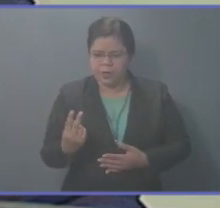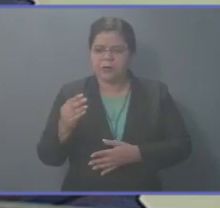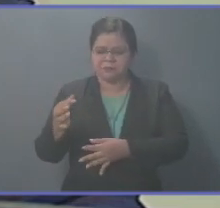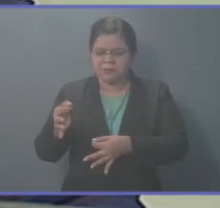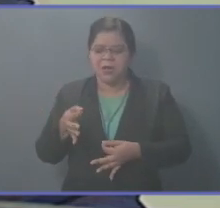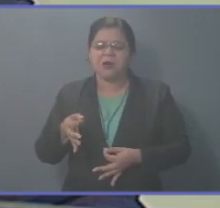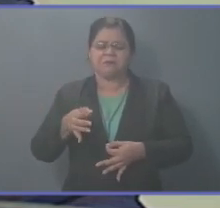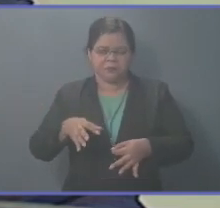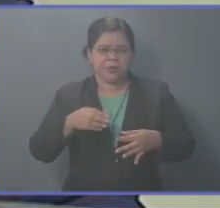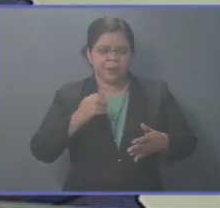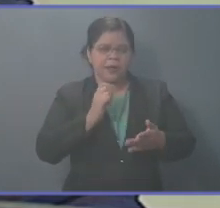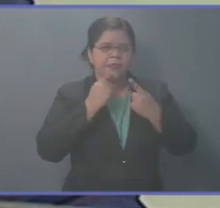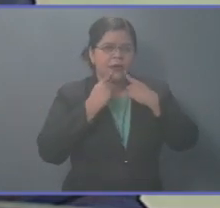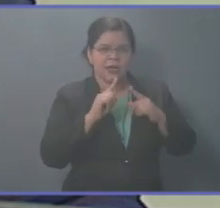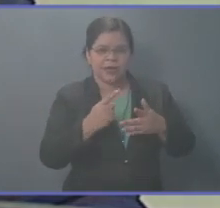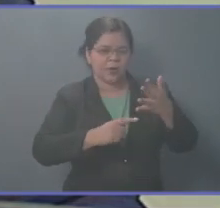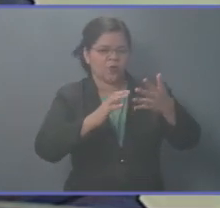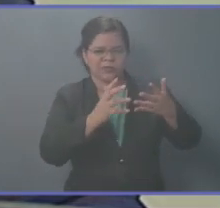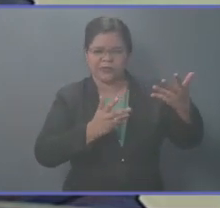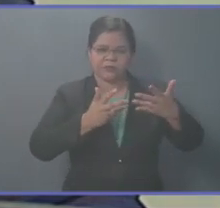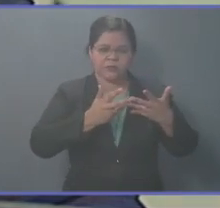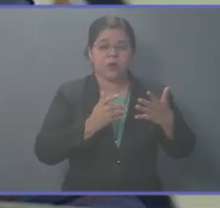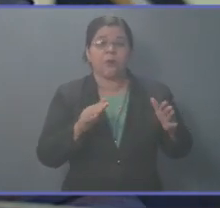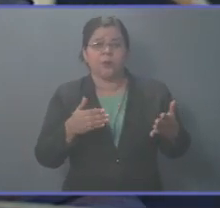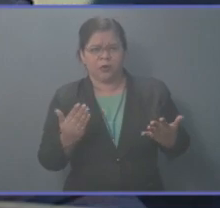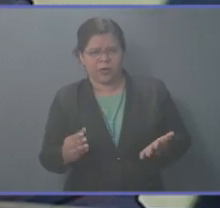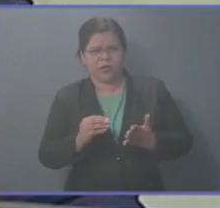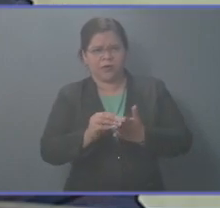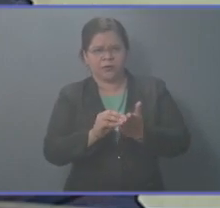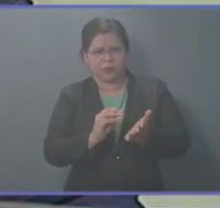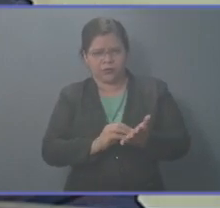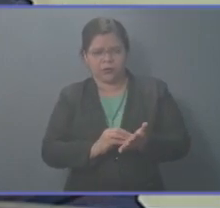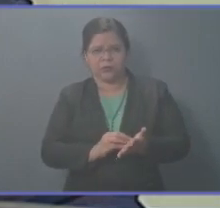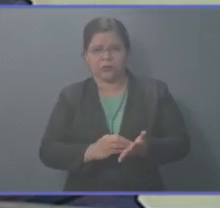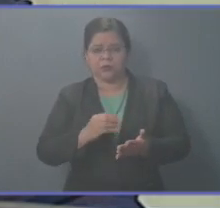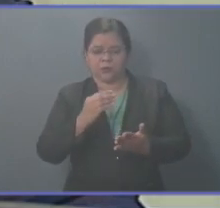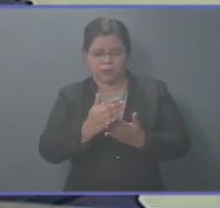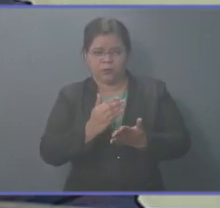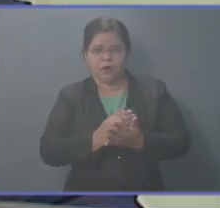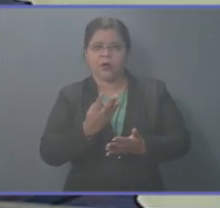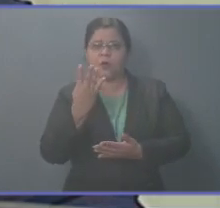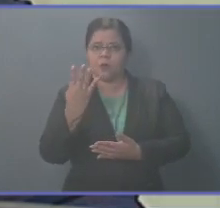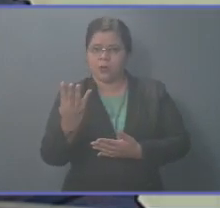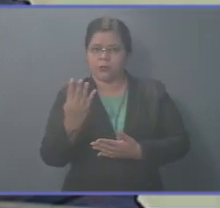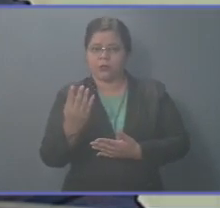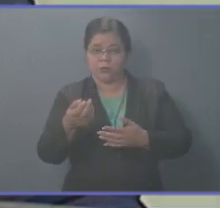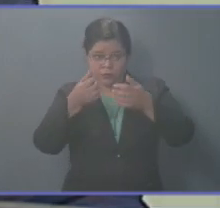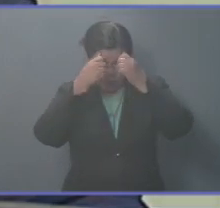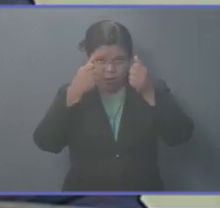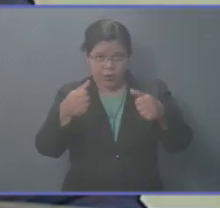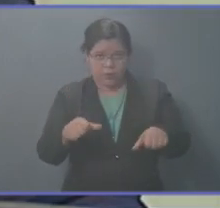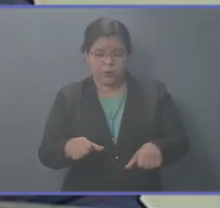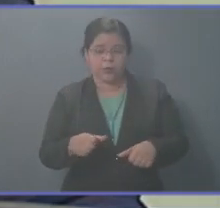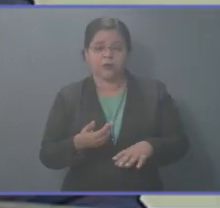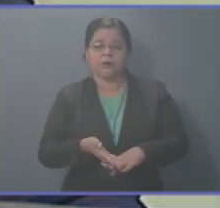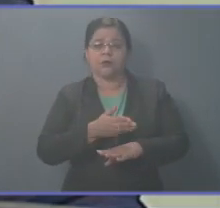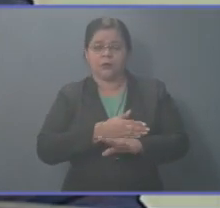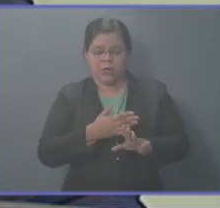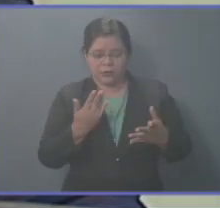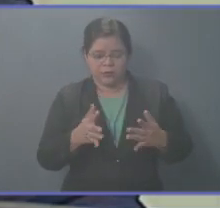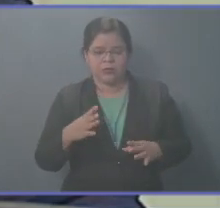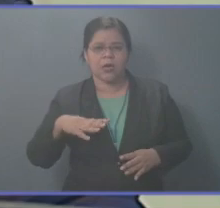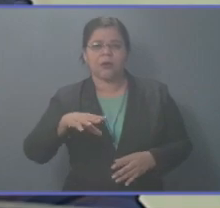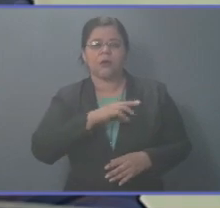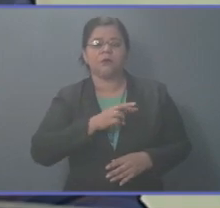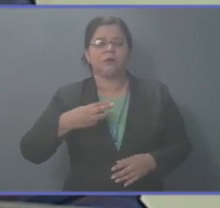la inconstitucionalidad por vicio de contenido del punto 4 del acuerdo emitido por el Consejo